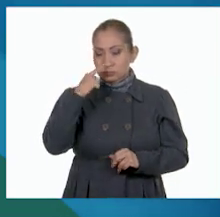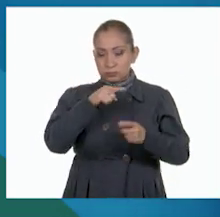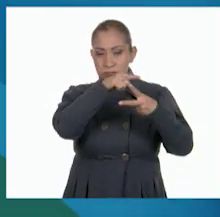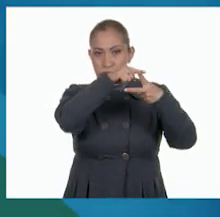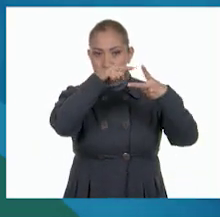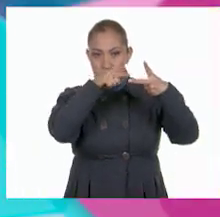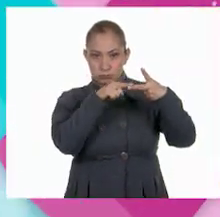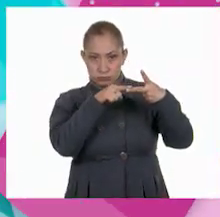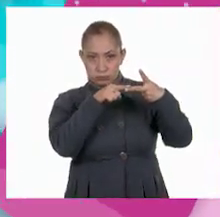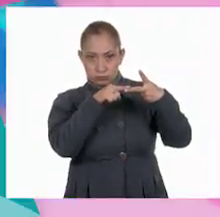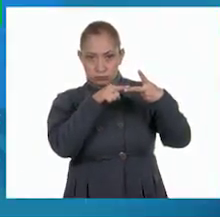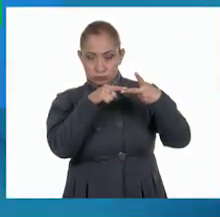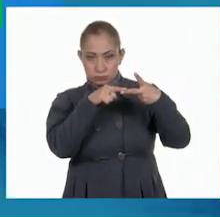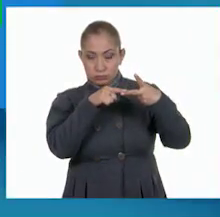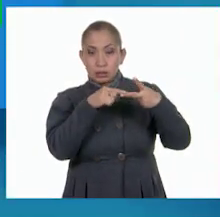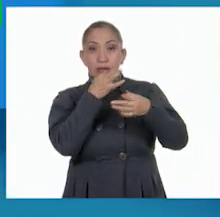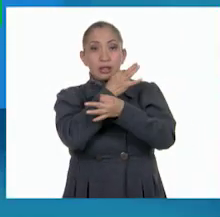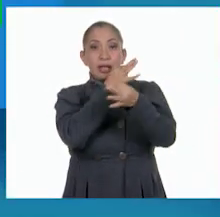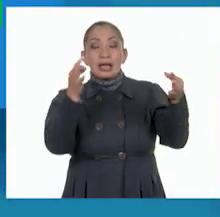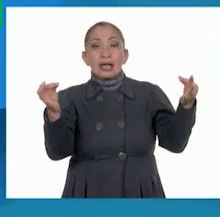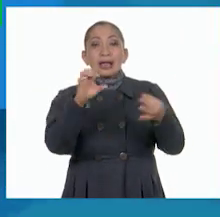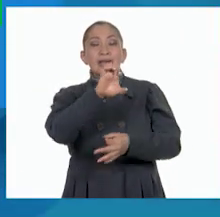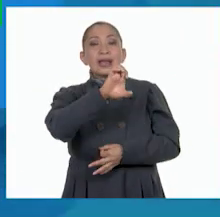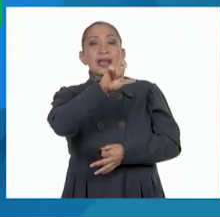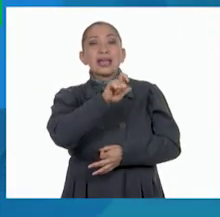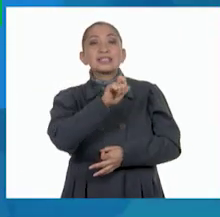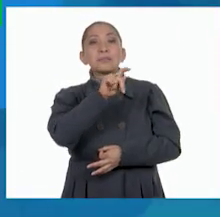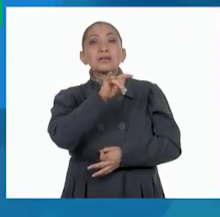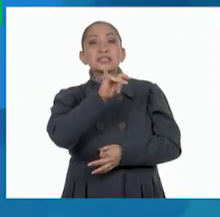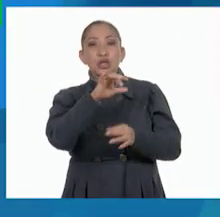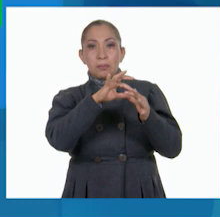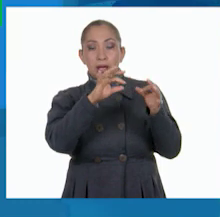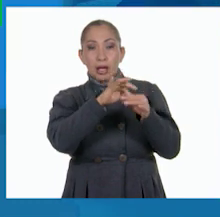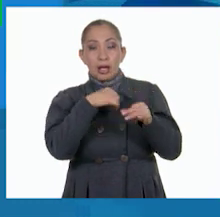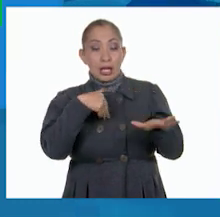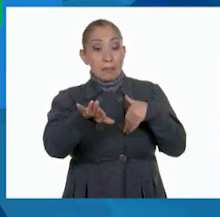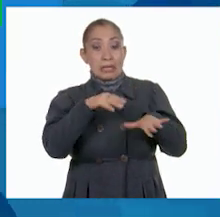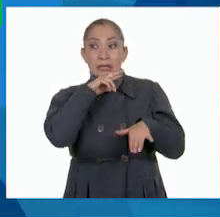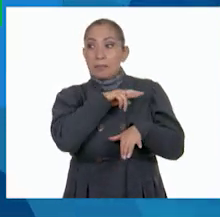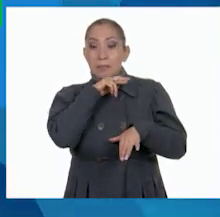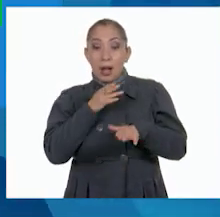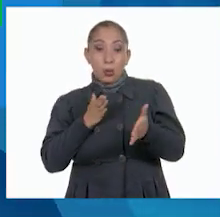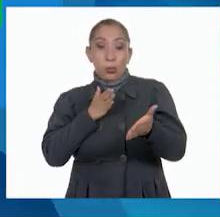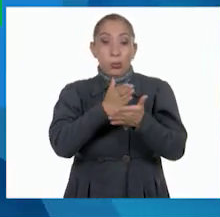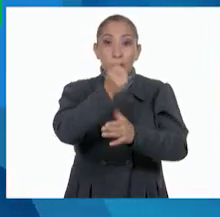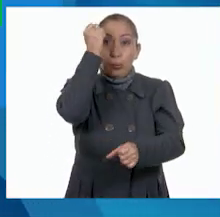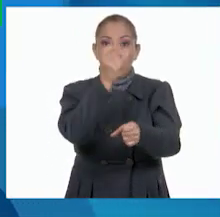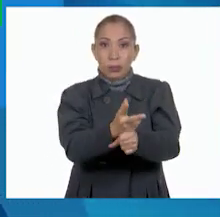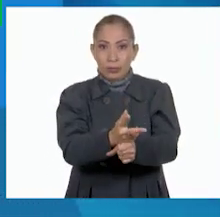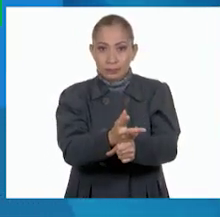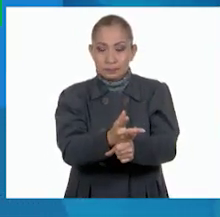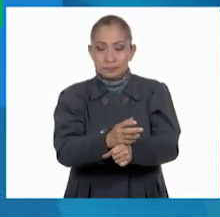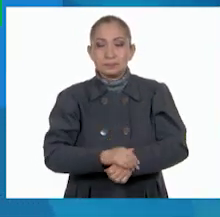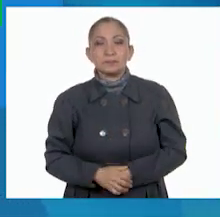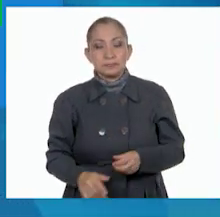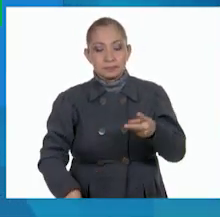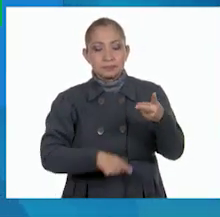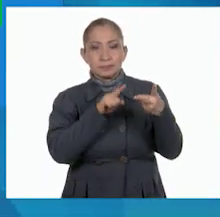serían, para mensaje explícito, a ver, caminar más rápido para llegar temprano. Muy